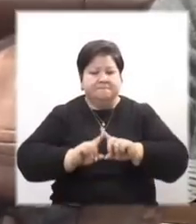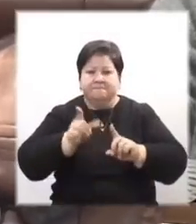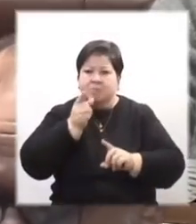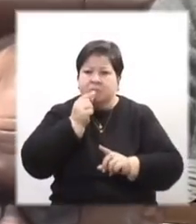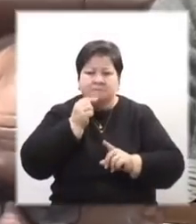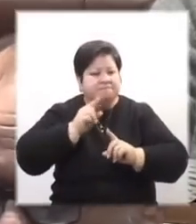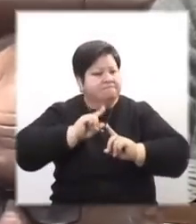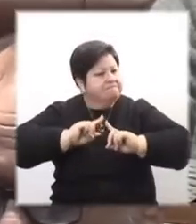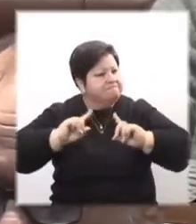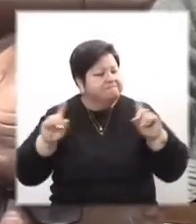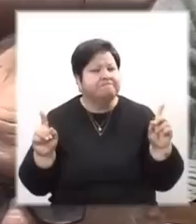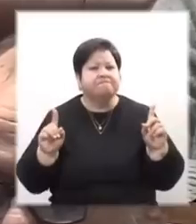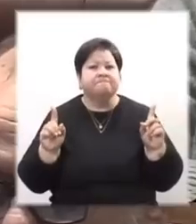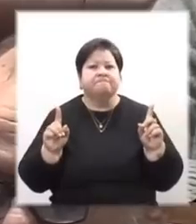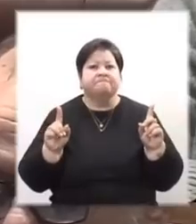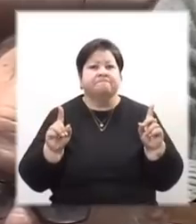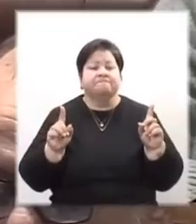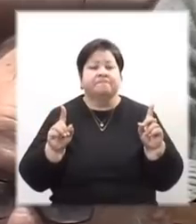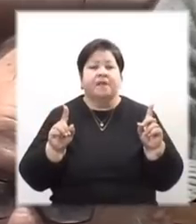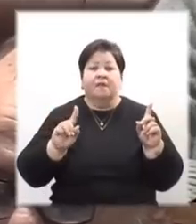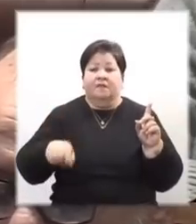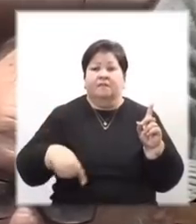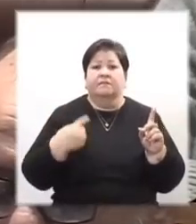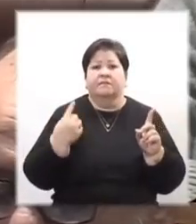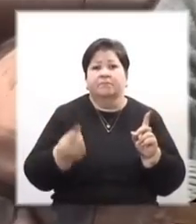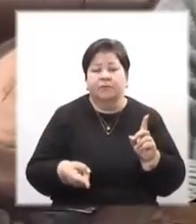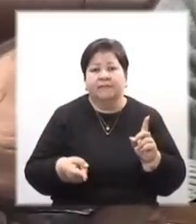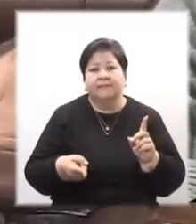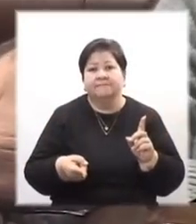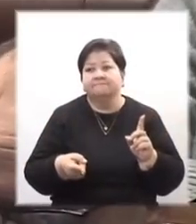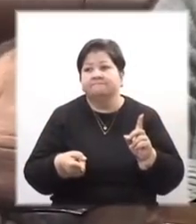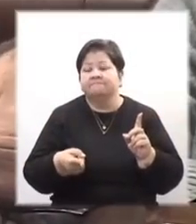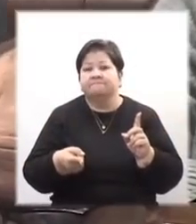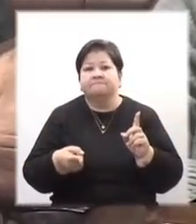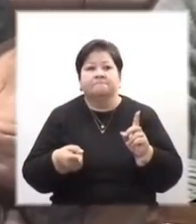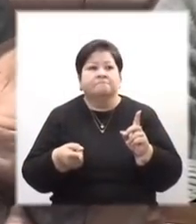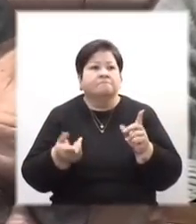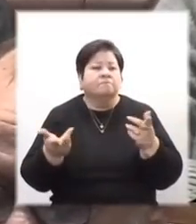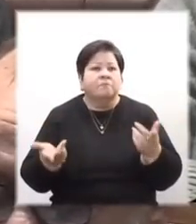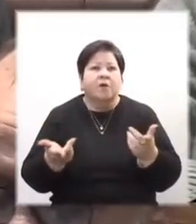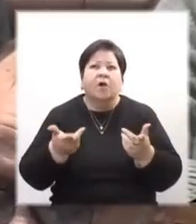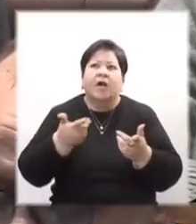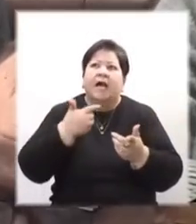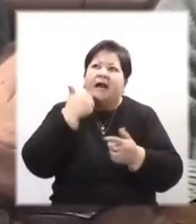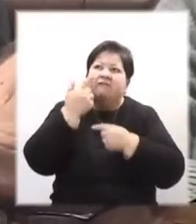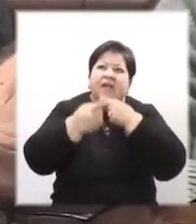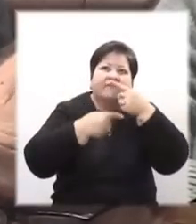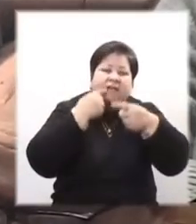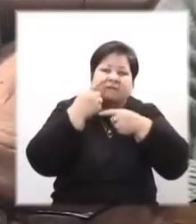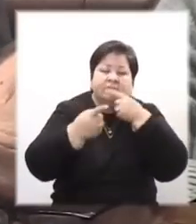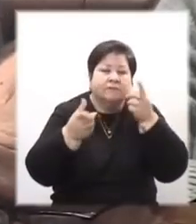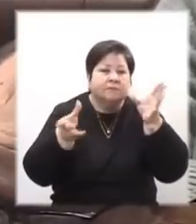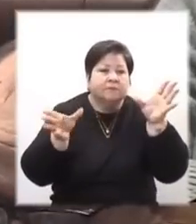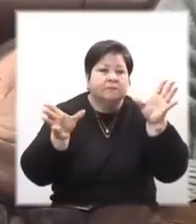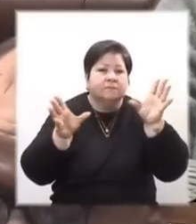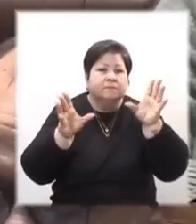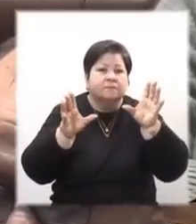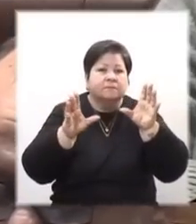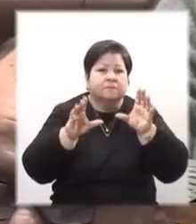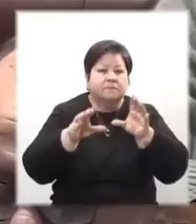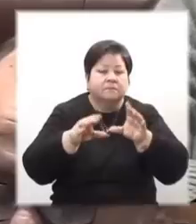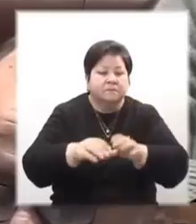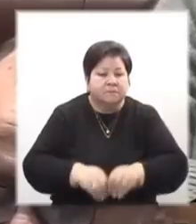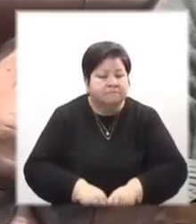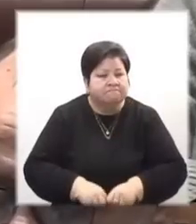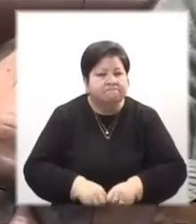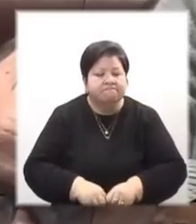que pasa el anuncio, al poco tiempo se empieza a caer en un ida